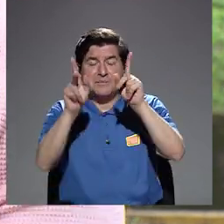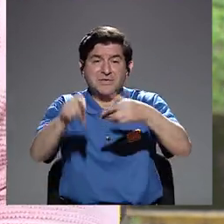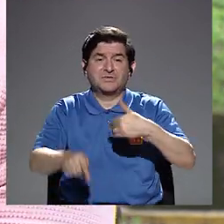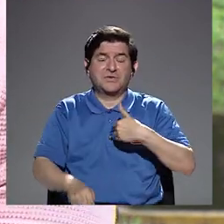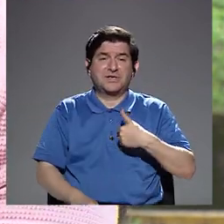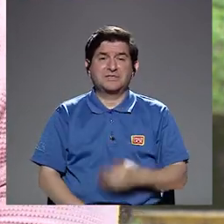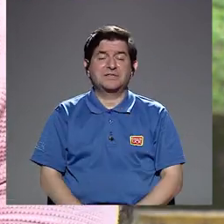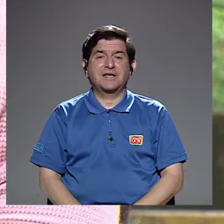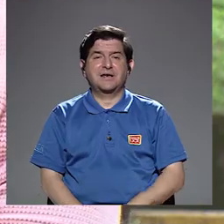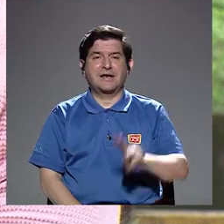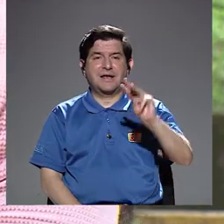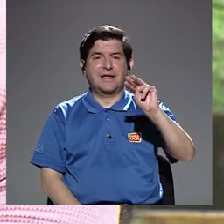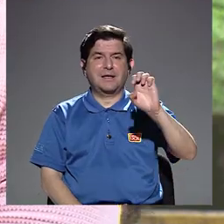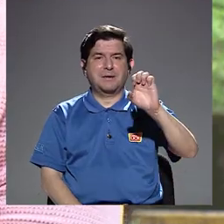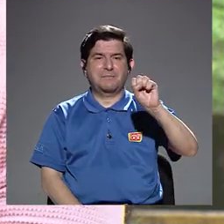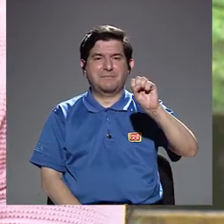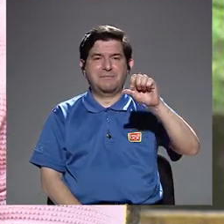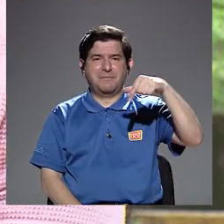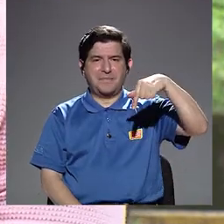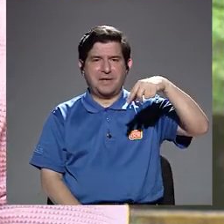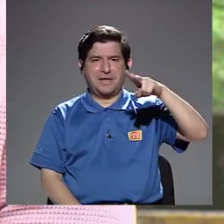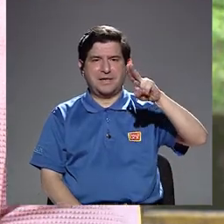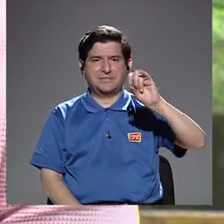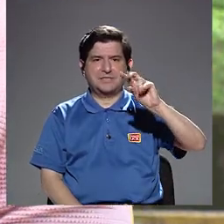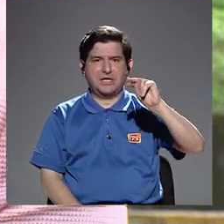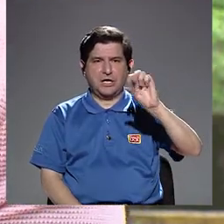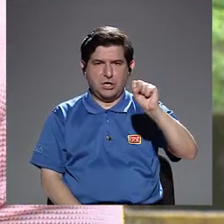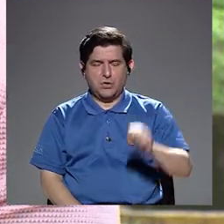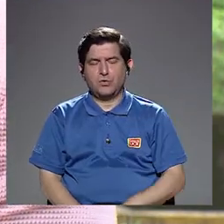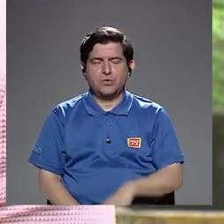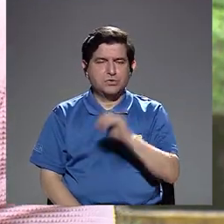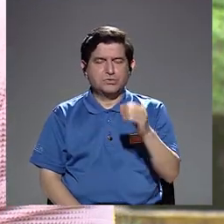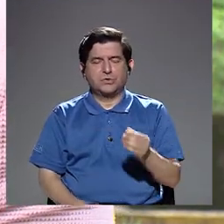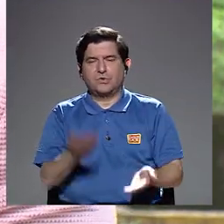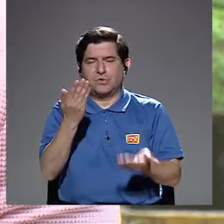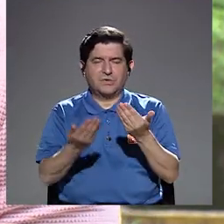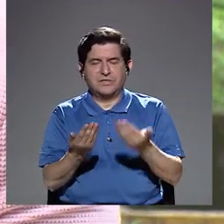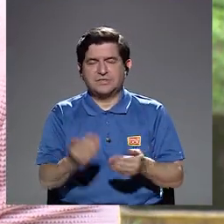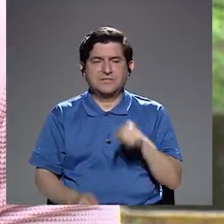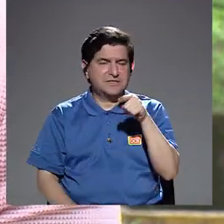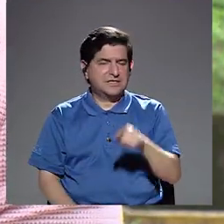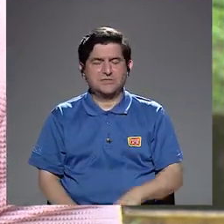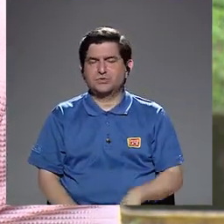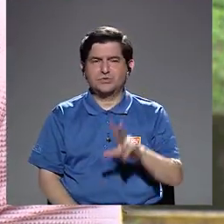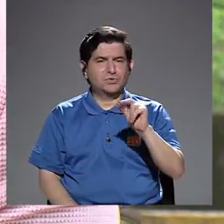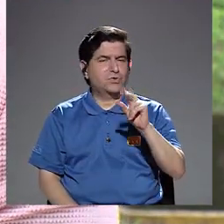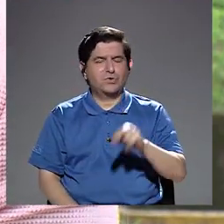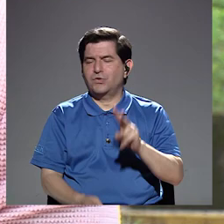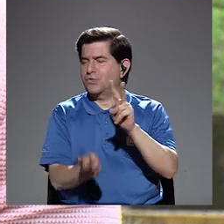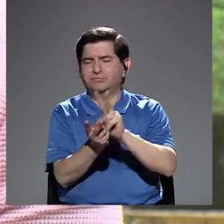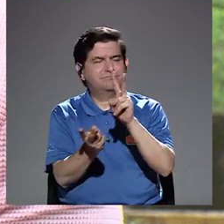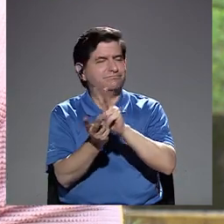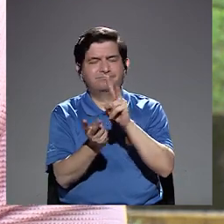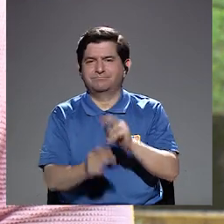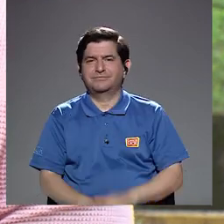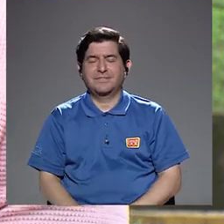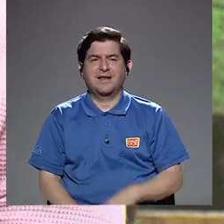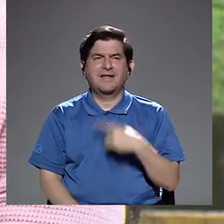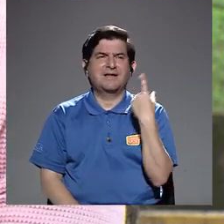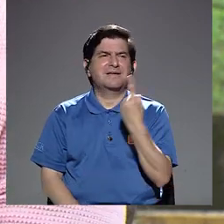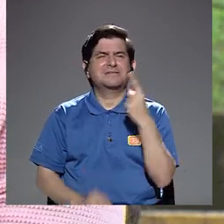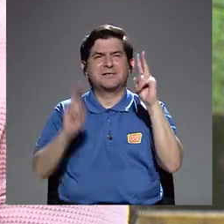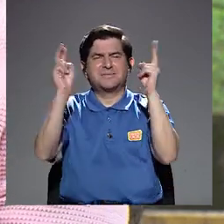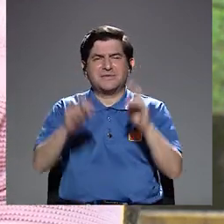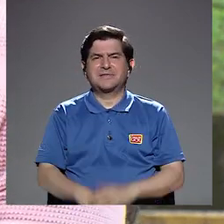los famosos mezquinos, que son las verruguitas como en las manos o a veces en plantas de pie, y estos no se transmiten a nivel sexual, ¿verdad? Siempre es un tema